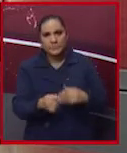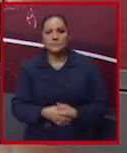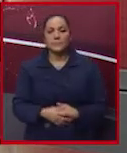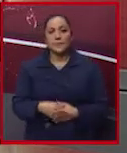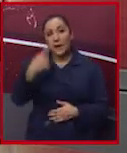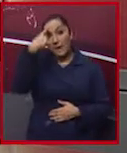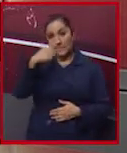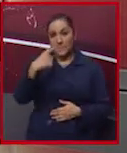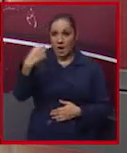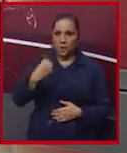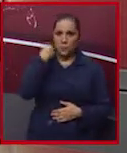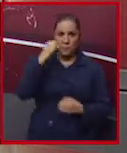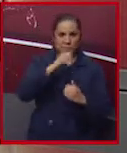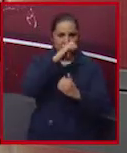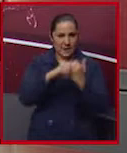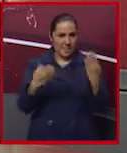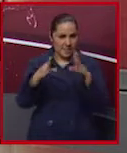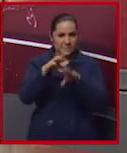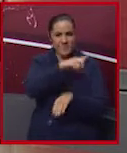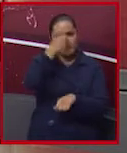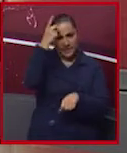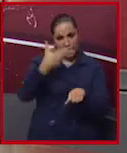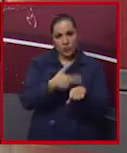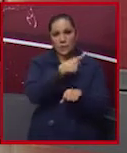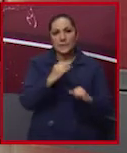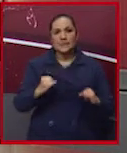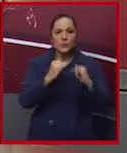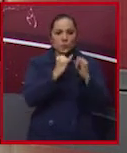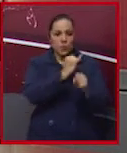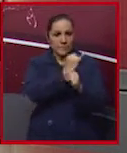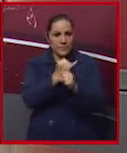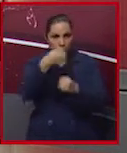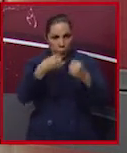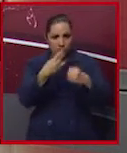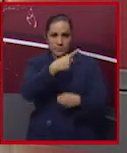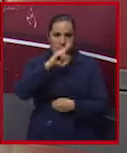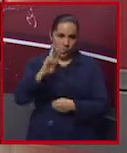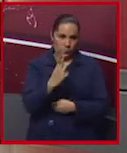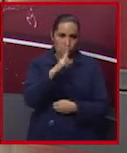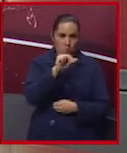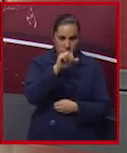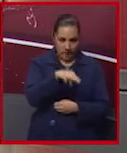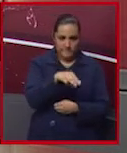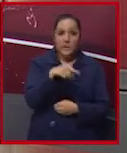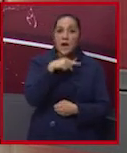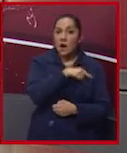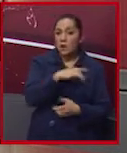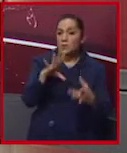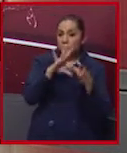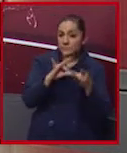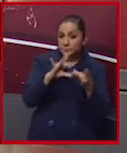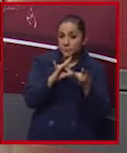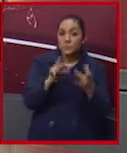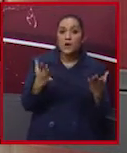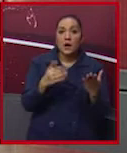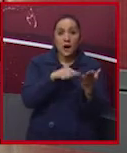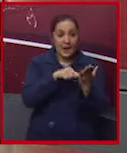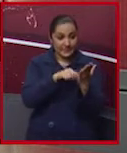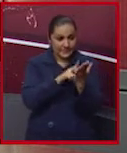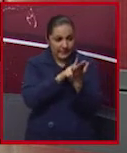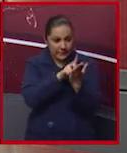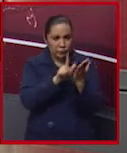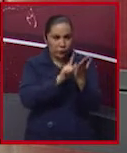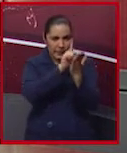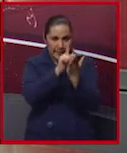de clausura, el director del Instituto de Investigaciones Jurídicas de la Universidad Nacional Autónoma de México explicó que aunque el